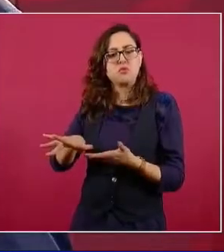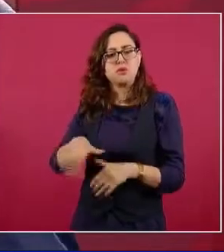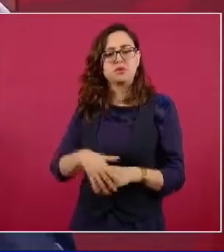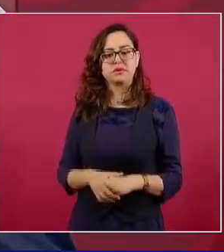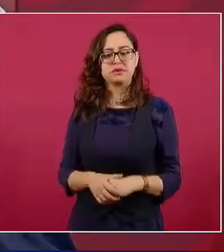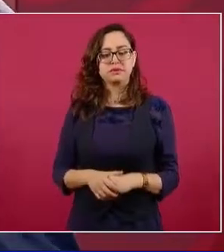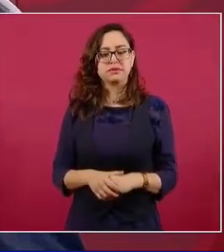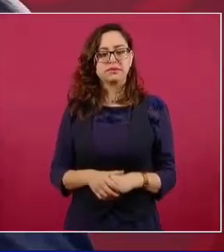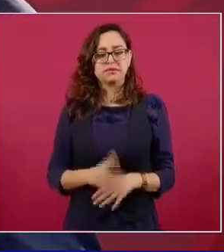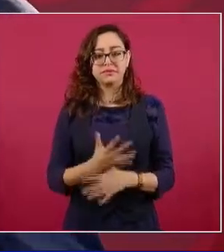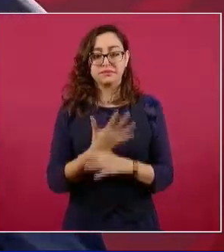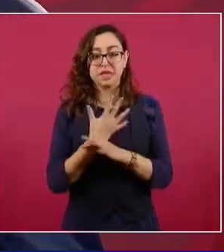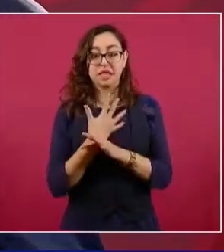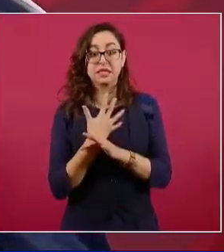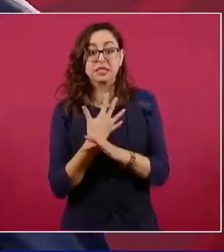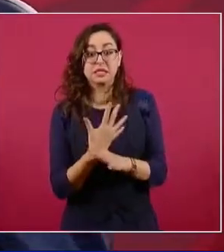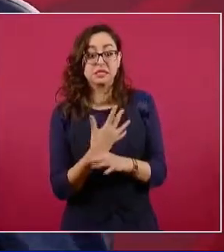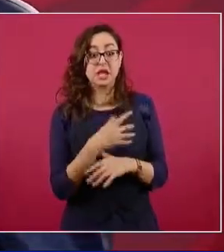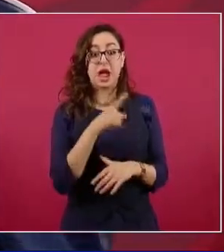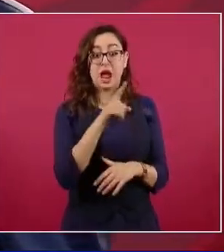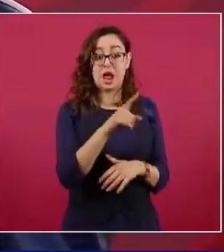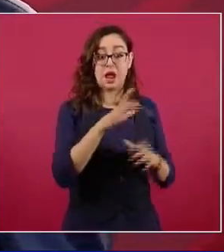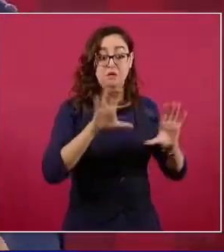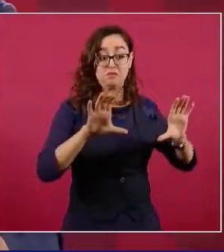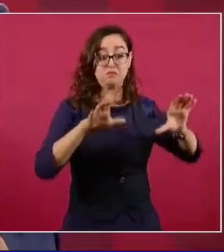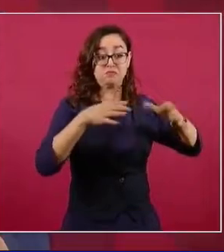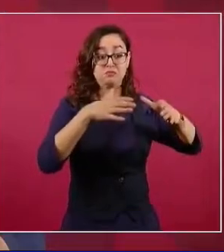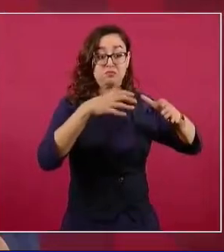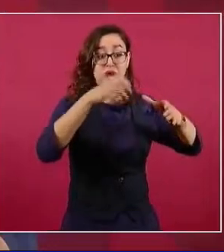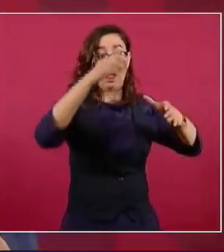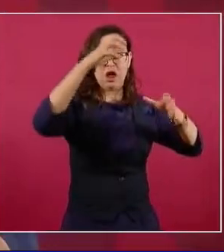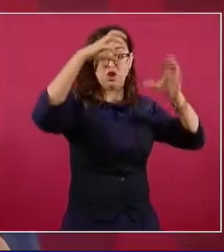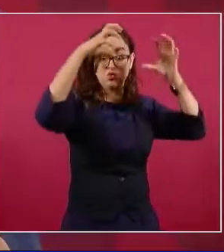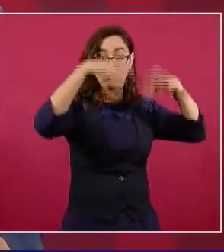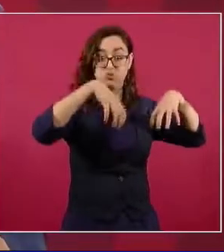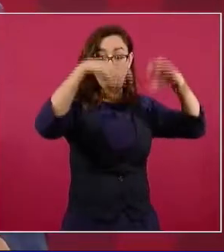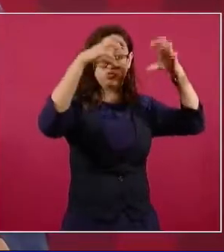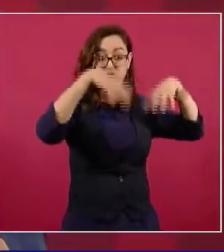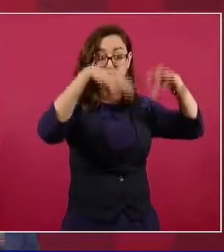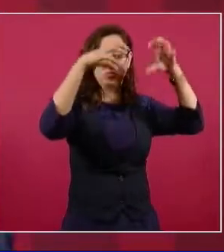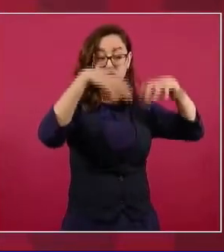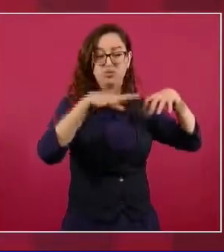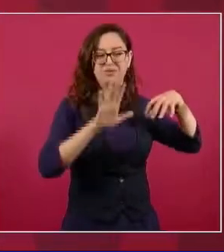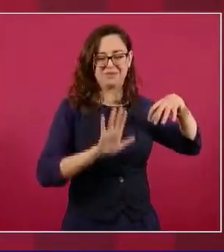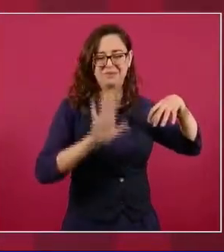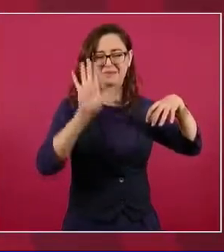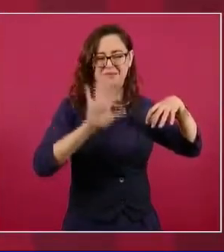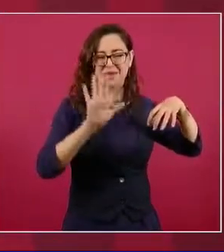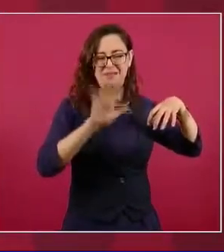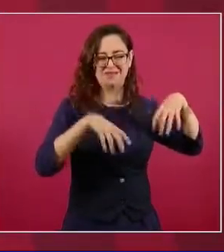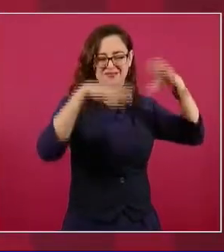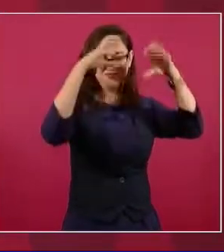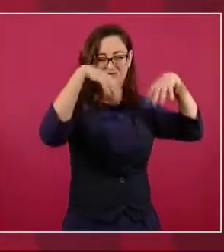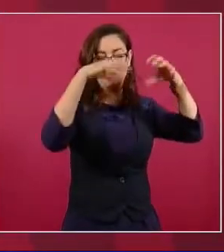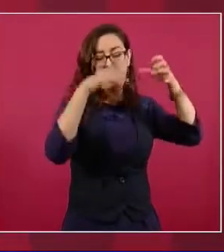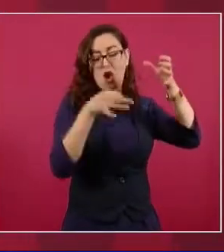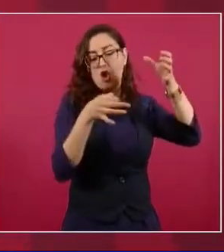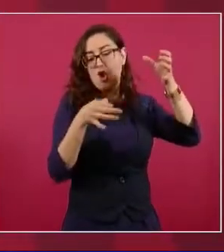¿Y por qué le das a los de arriba para que gotee a los de abajo? Pues dale a los de abajo